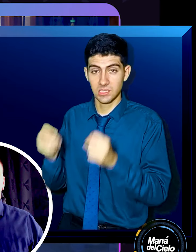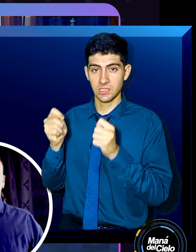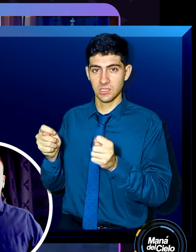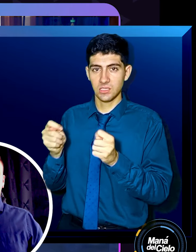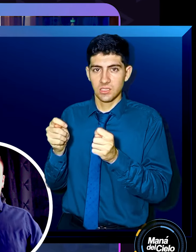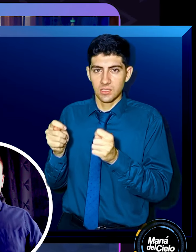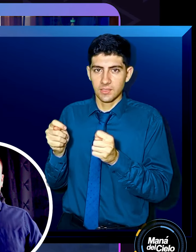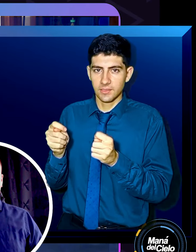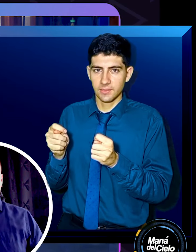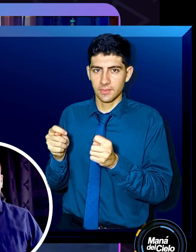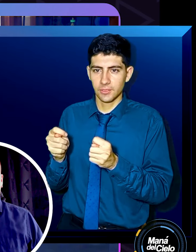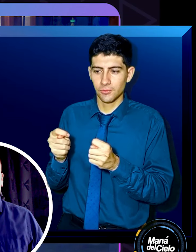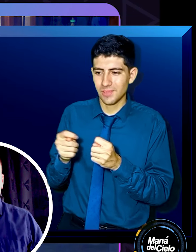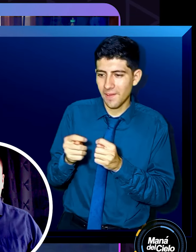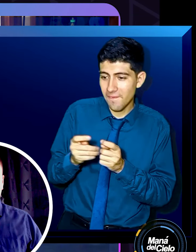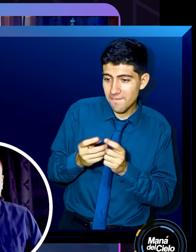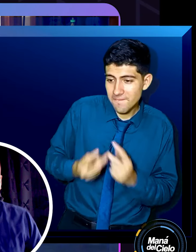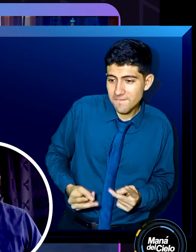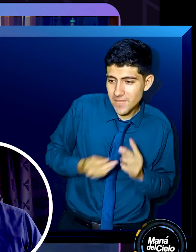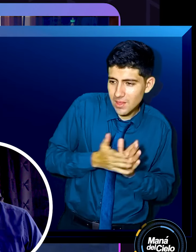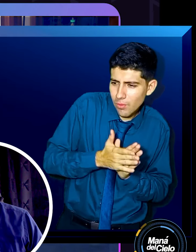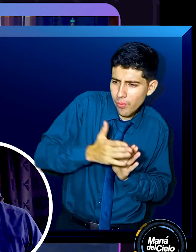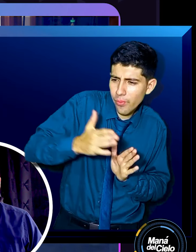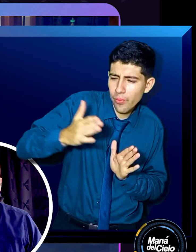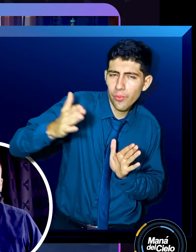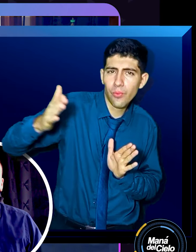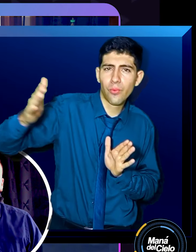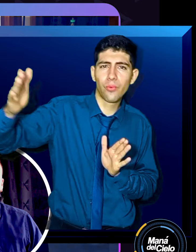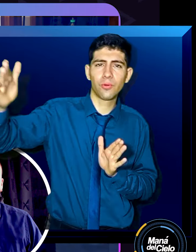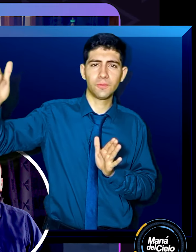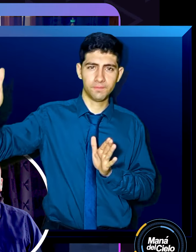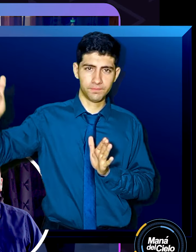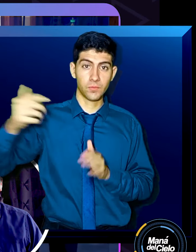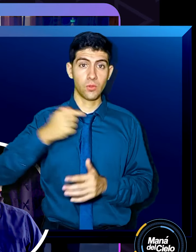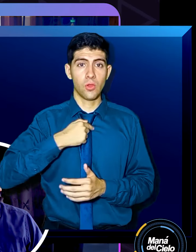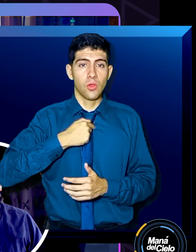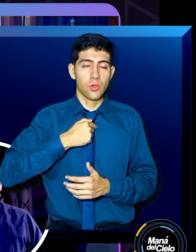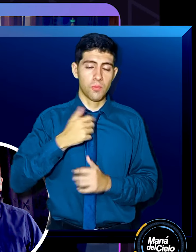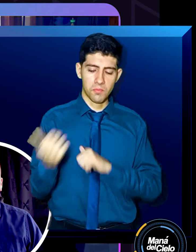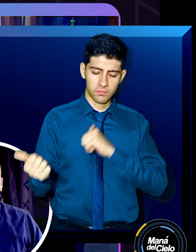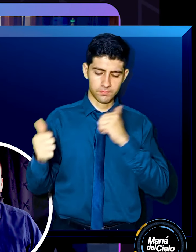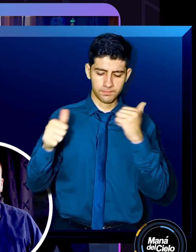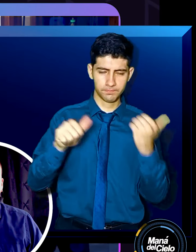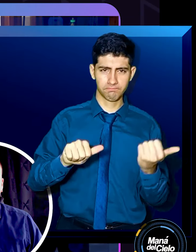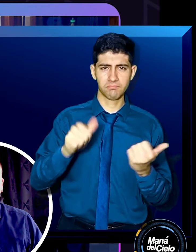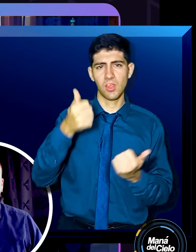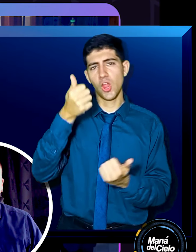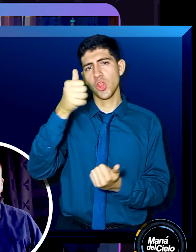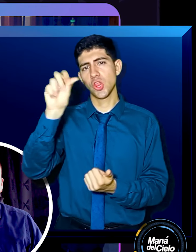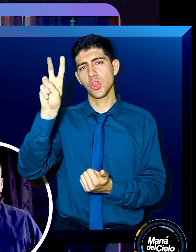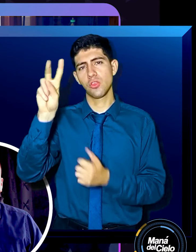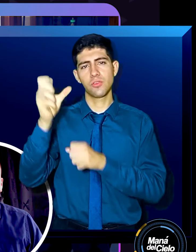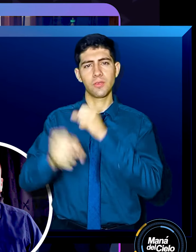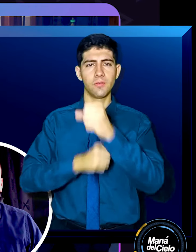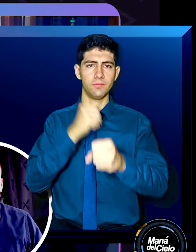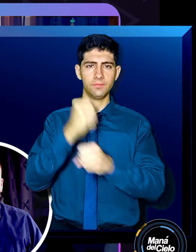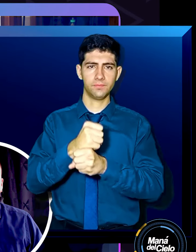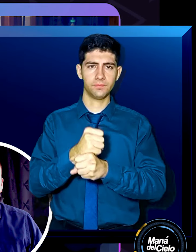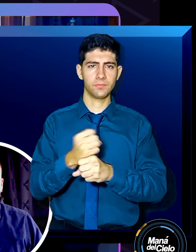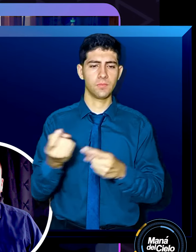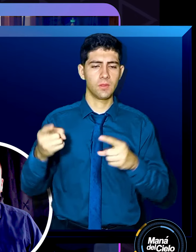12 el día que me bauticé, y conmigo se bautizaron Eduardo y Celestino, que tenían 3-4 años menos